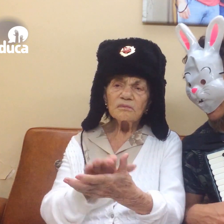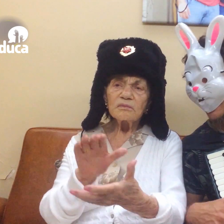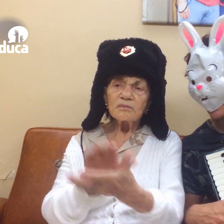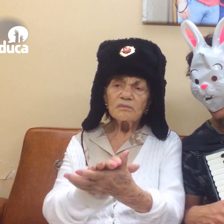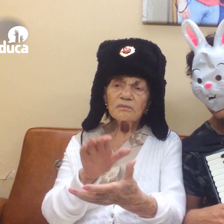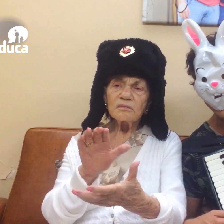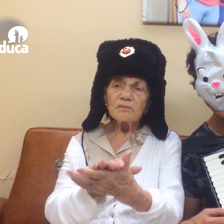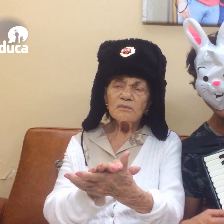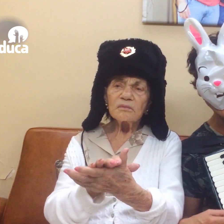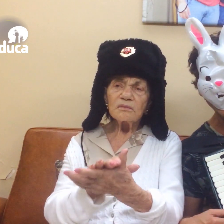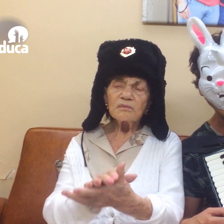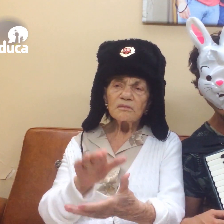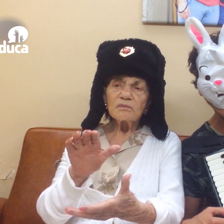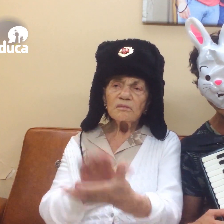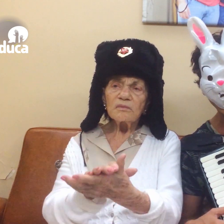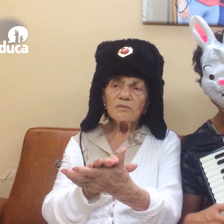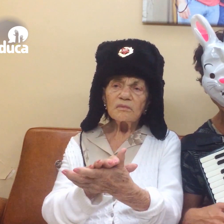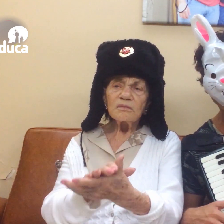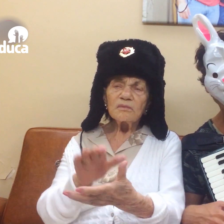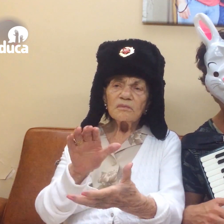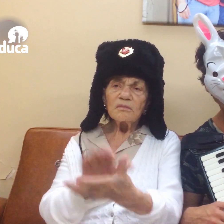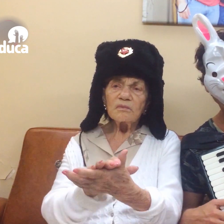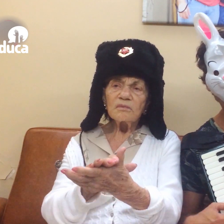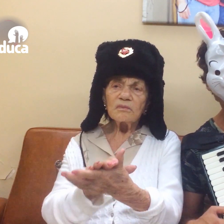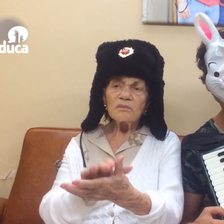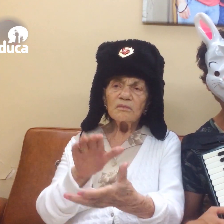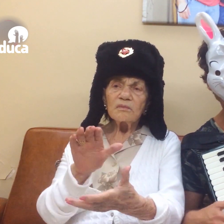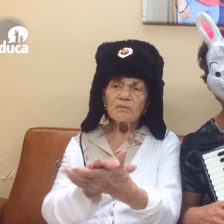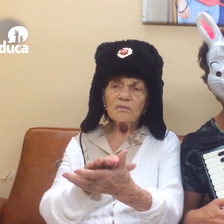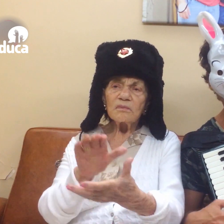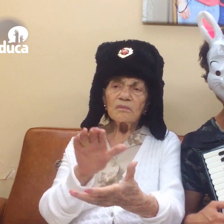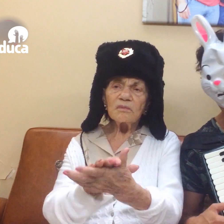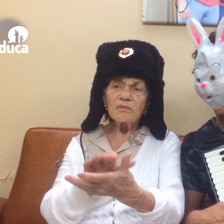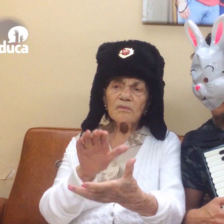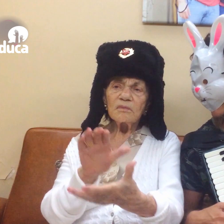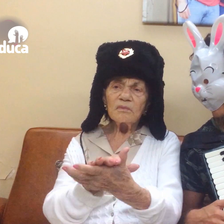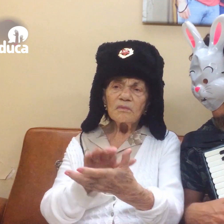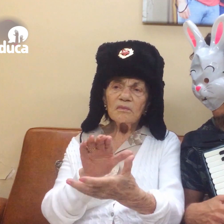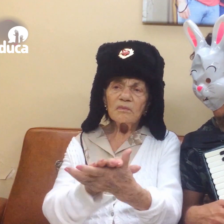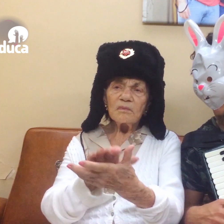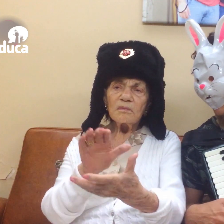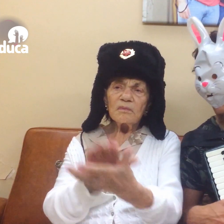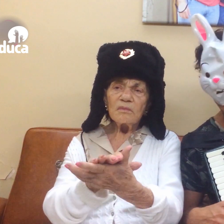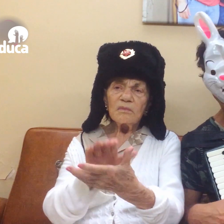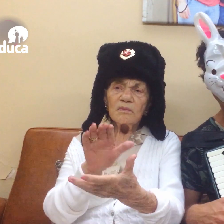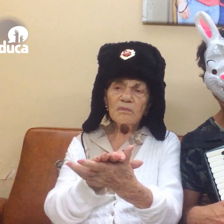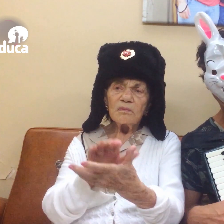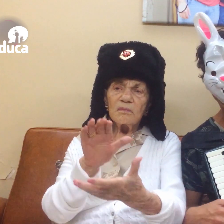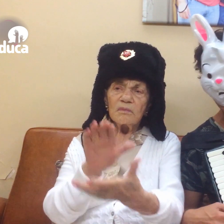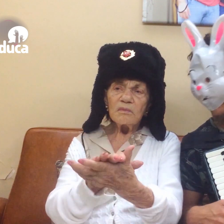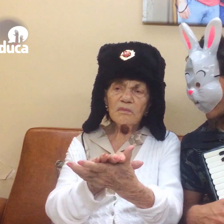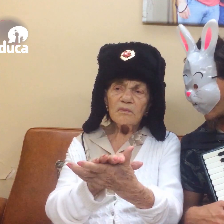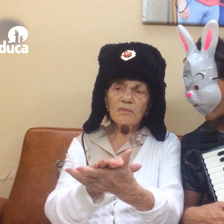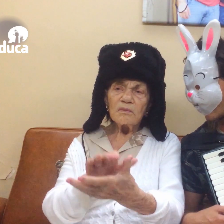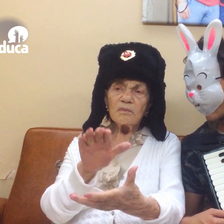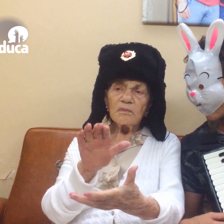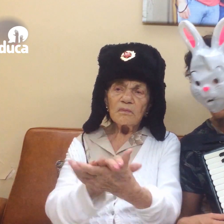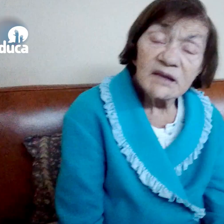y mientras jugábamos mi abuela me ayuda a darme cuenta de que trataba nuestra serie